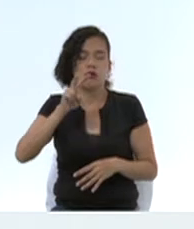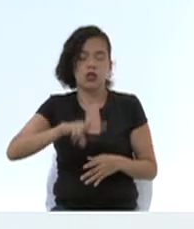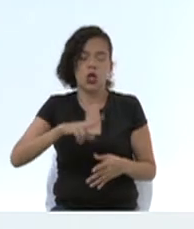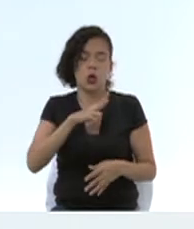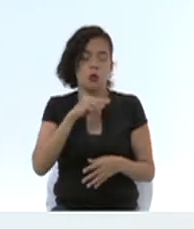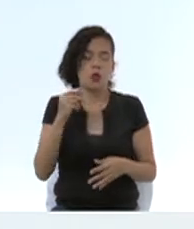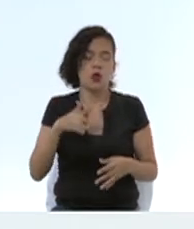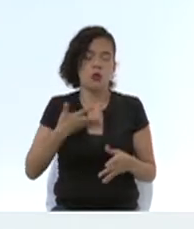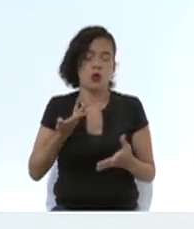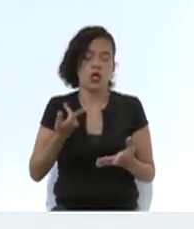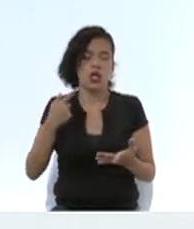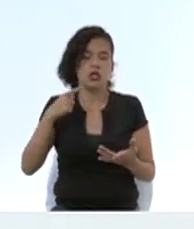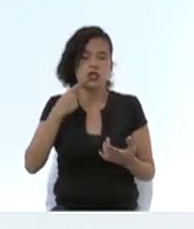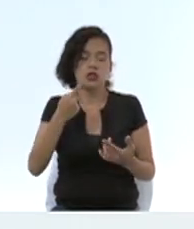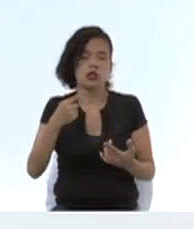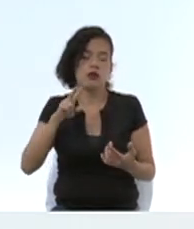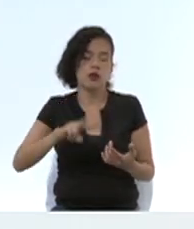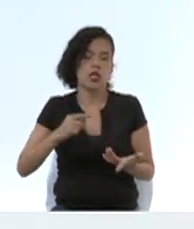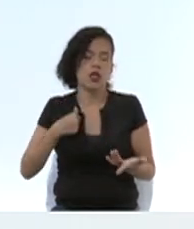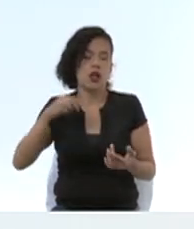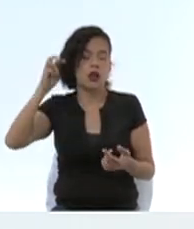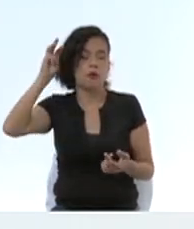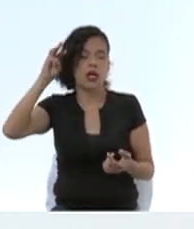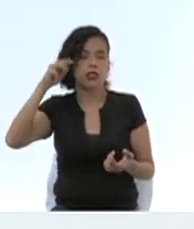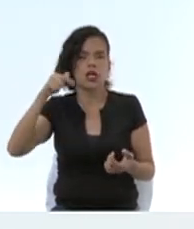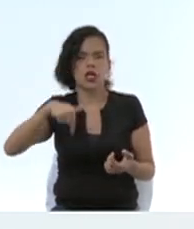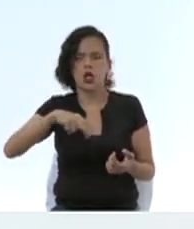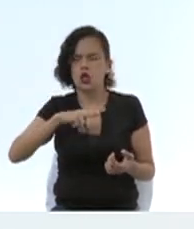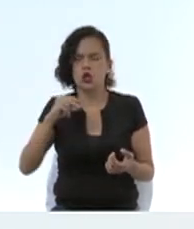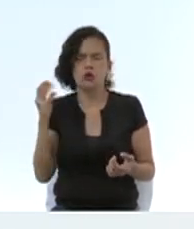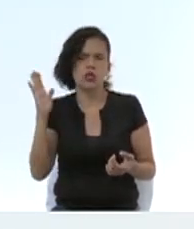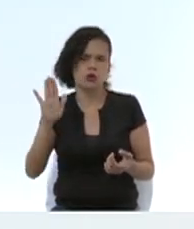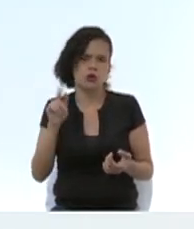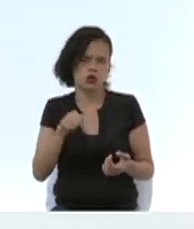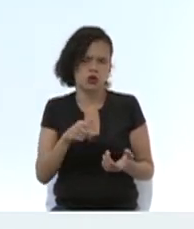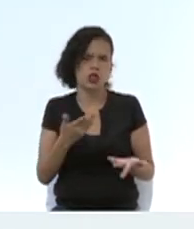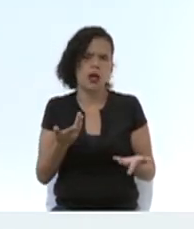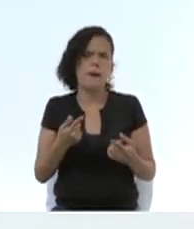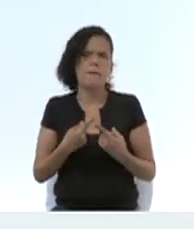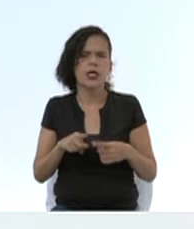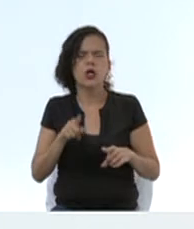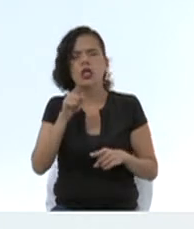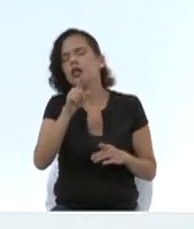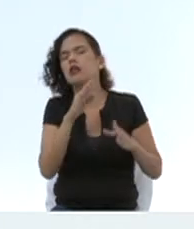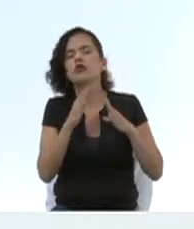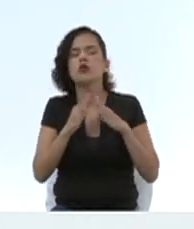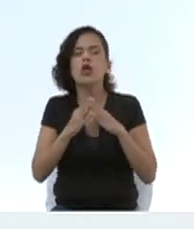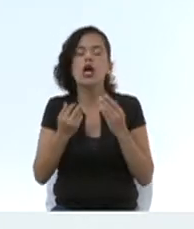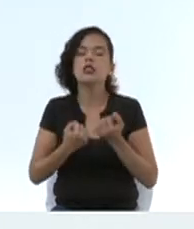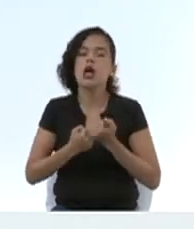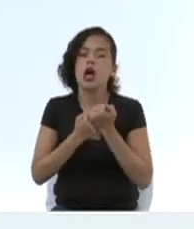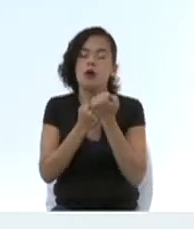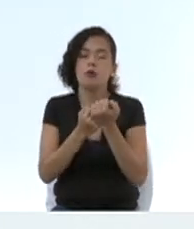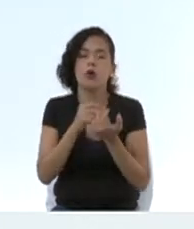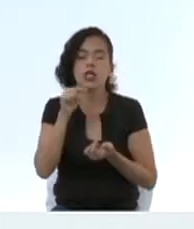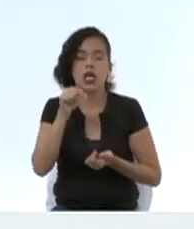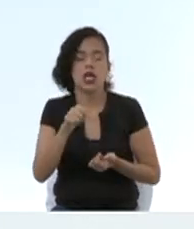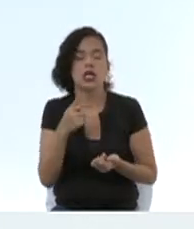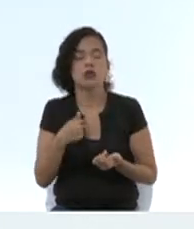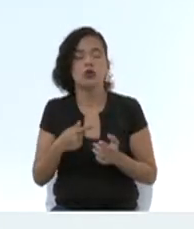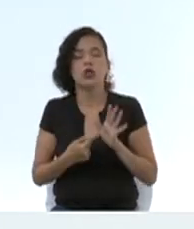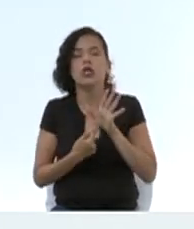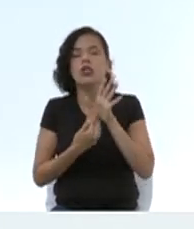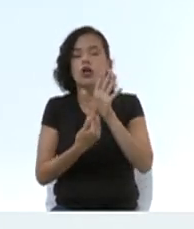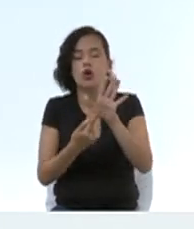podemos dejar de reconocer a las maestras que hoy no están con nosotras, pero que desde sus hogares apoyan esta acción de